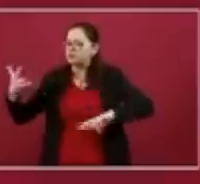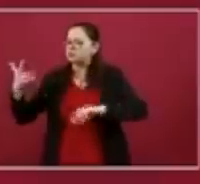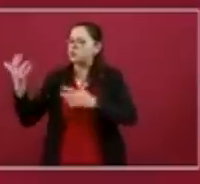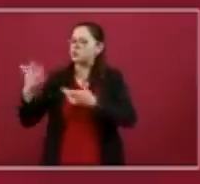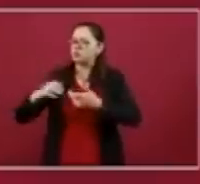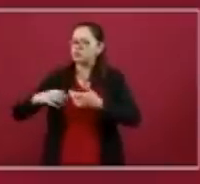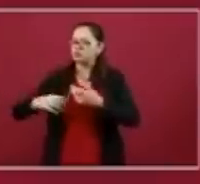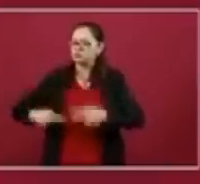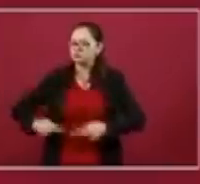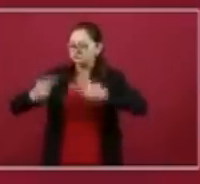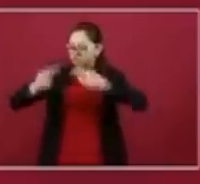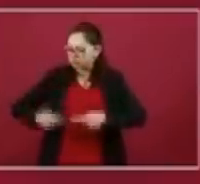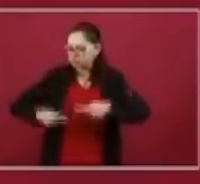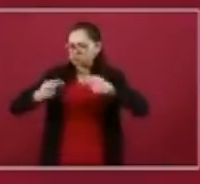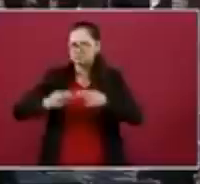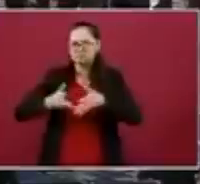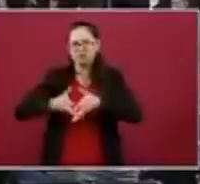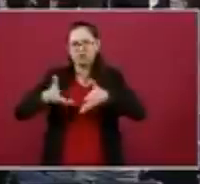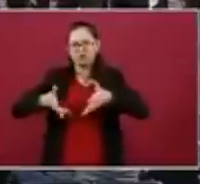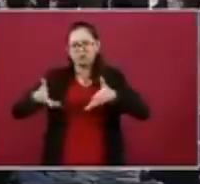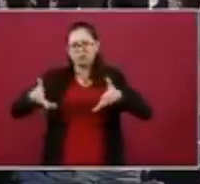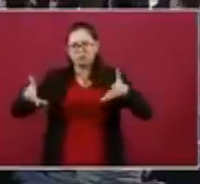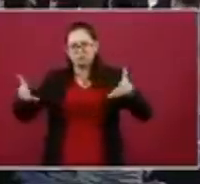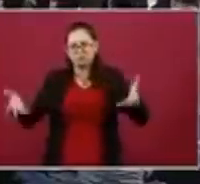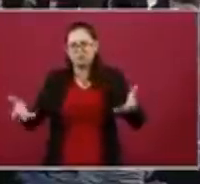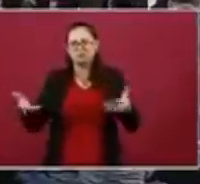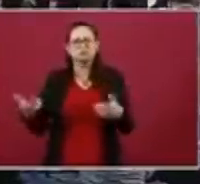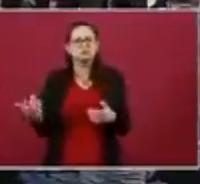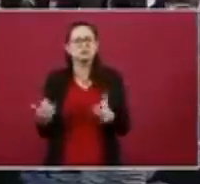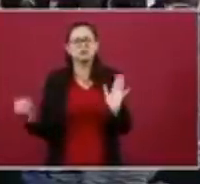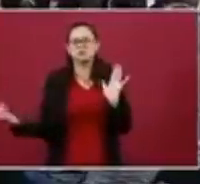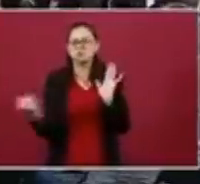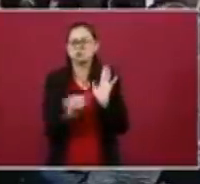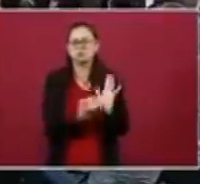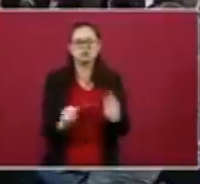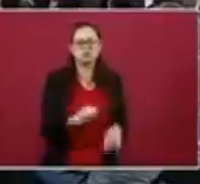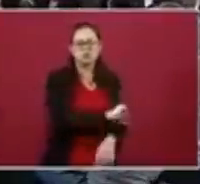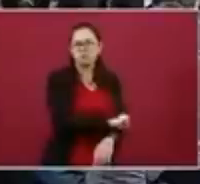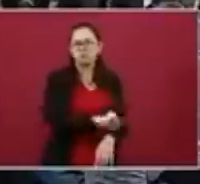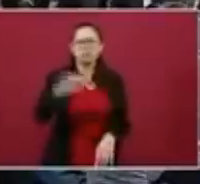y hay control de inflación.